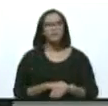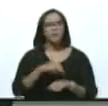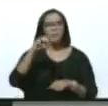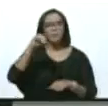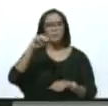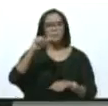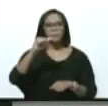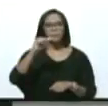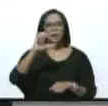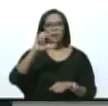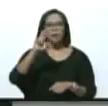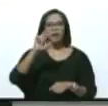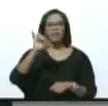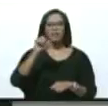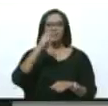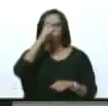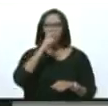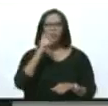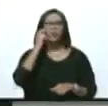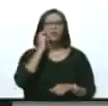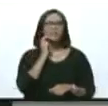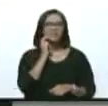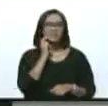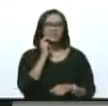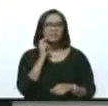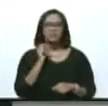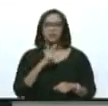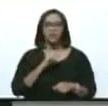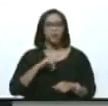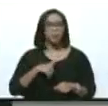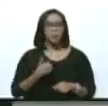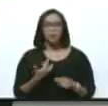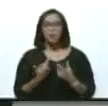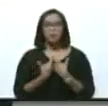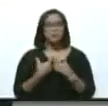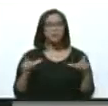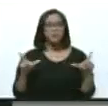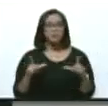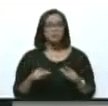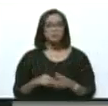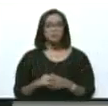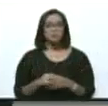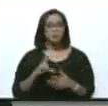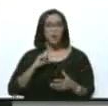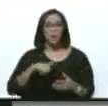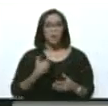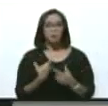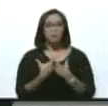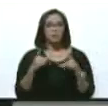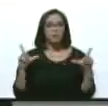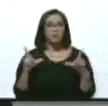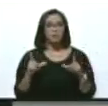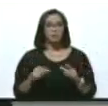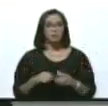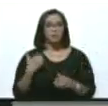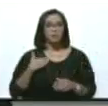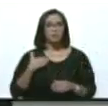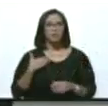Macri en su odio racista y no ha podido ser, no ha sido posible que sea liberada en Argentina.